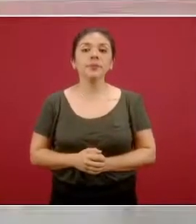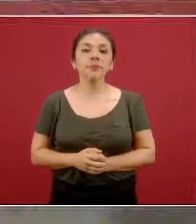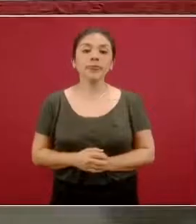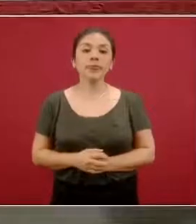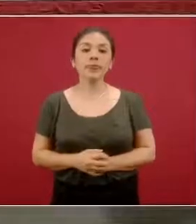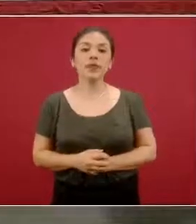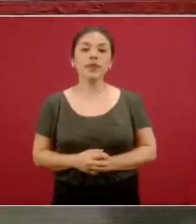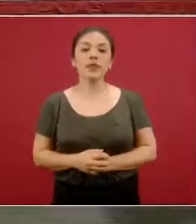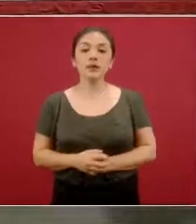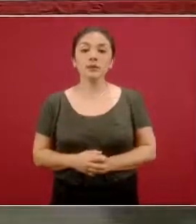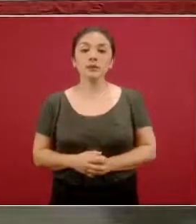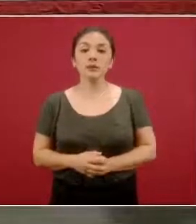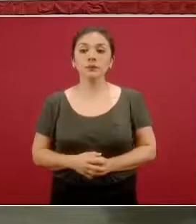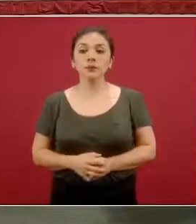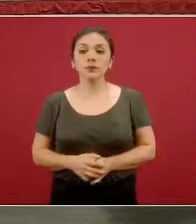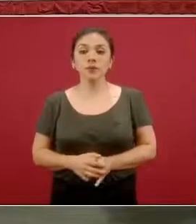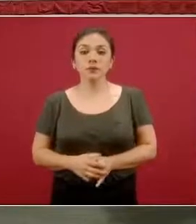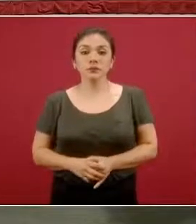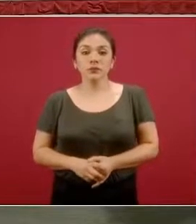diapositiva.